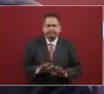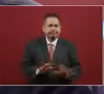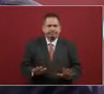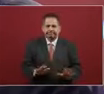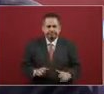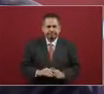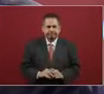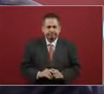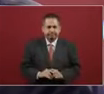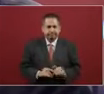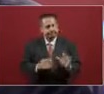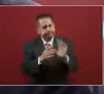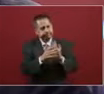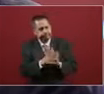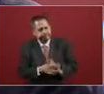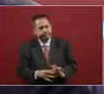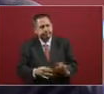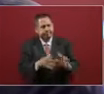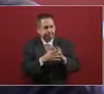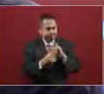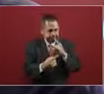estamos convenciendo, persuadiendo.